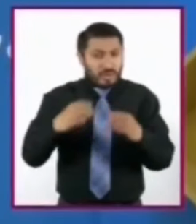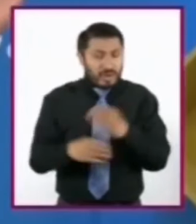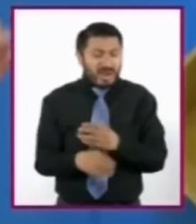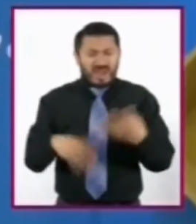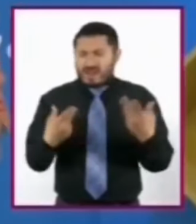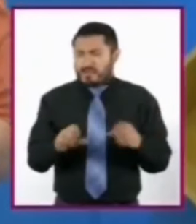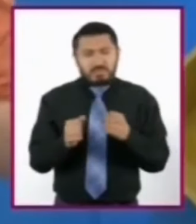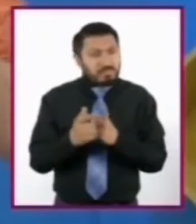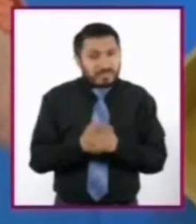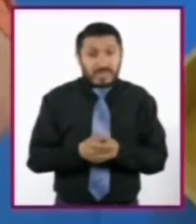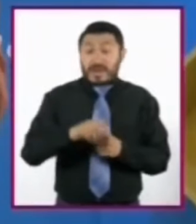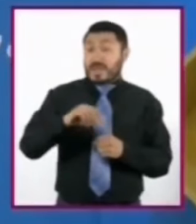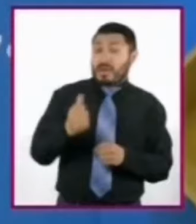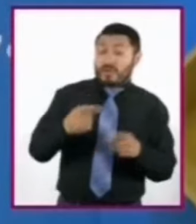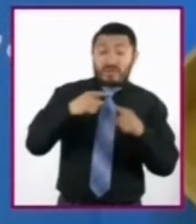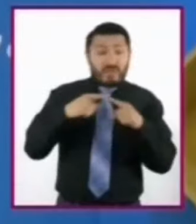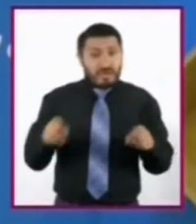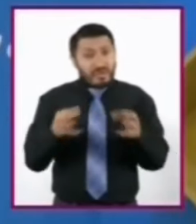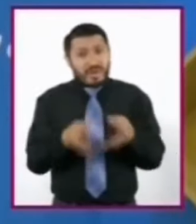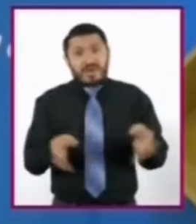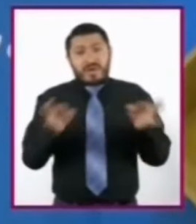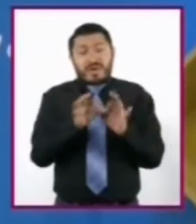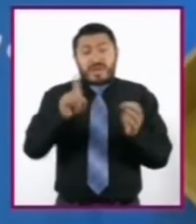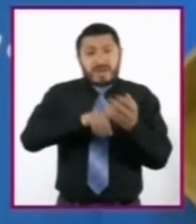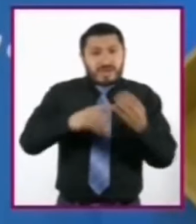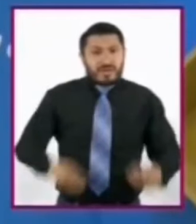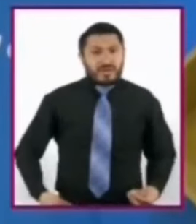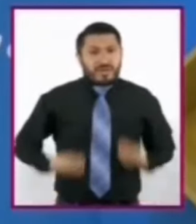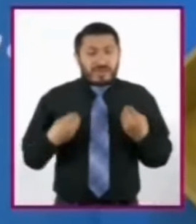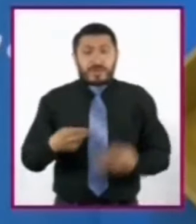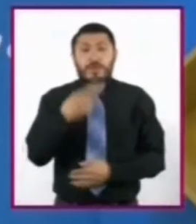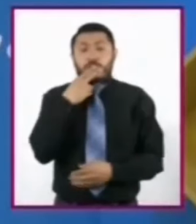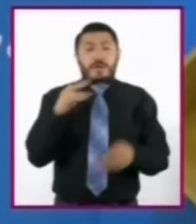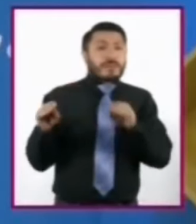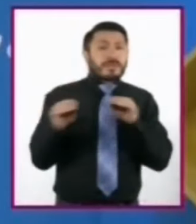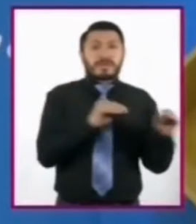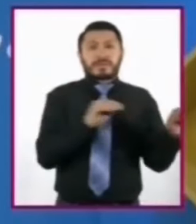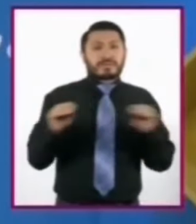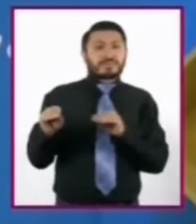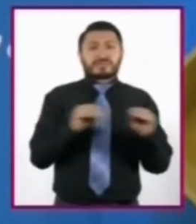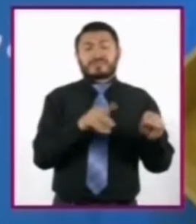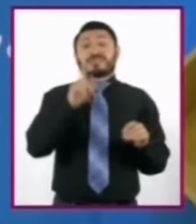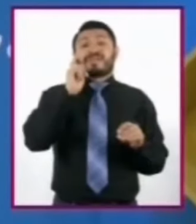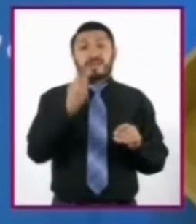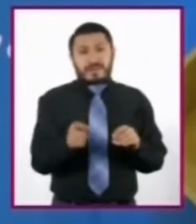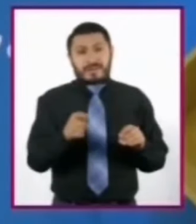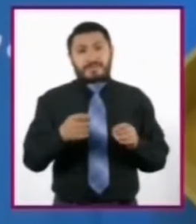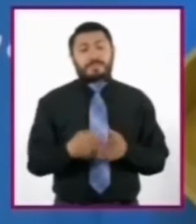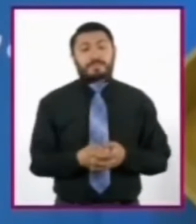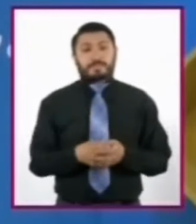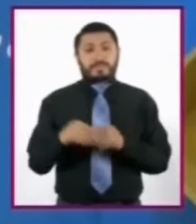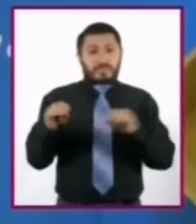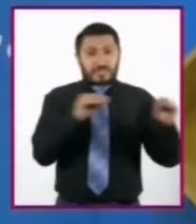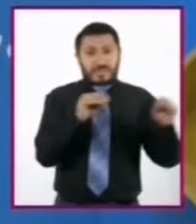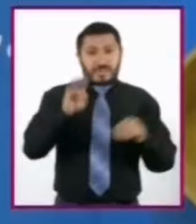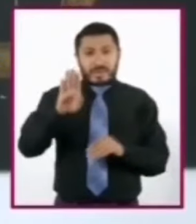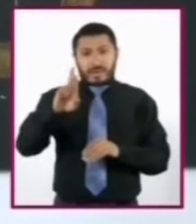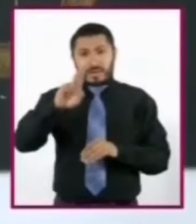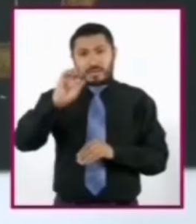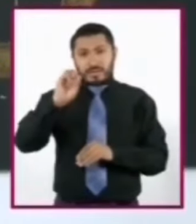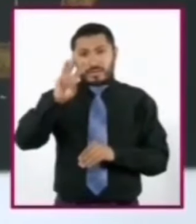otro fenómeno muy importante para la vida que utiliza el movimiento de las partículas es el movimiento